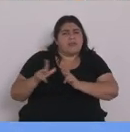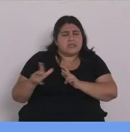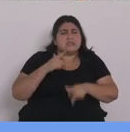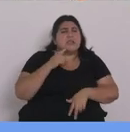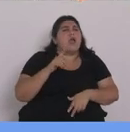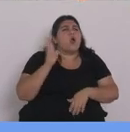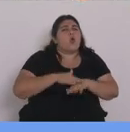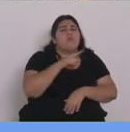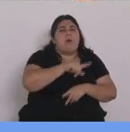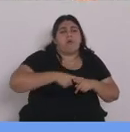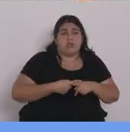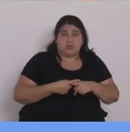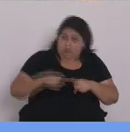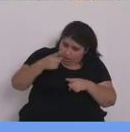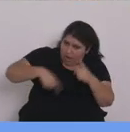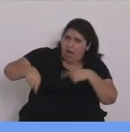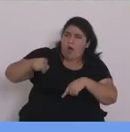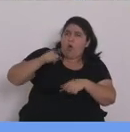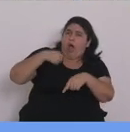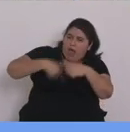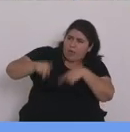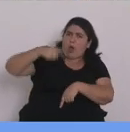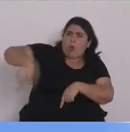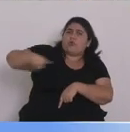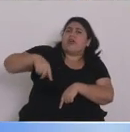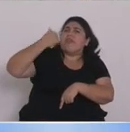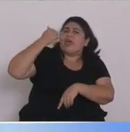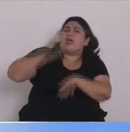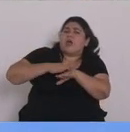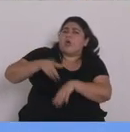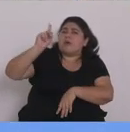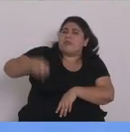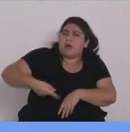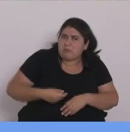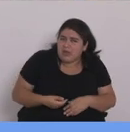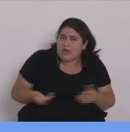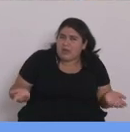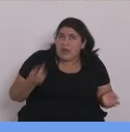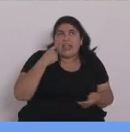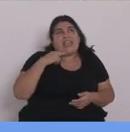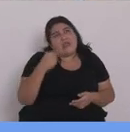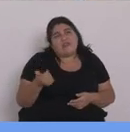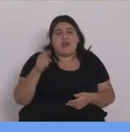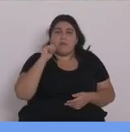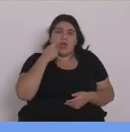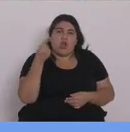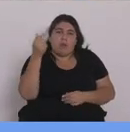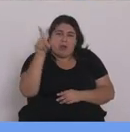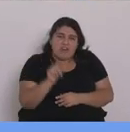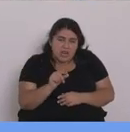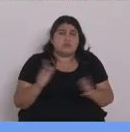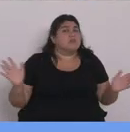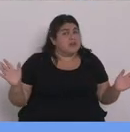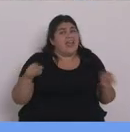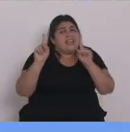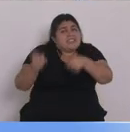política. Y le digo, ¿y ustedes? También nosotros, cuando ustedes pueden pagar hasta una gaseosa y te dicen sin IVA, mejor. ¿Y eso qué es lo que es? También es